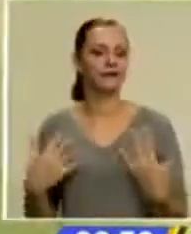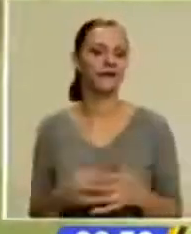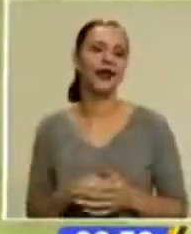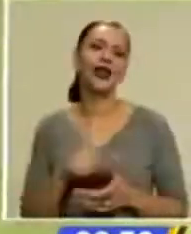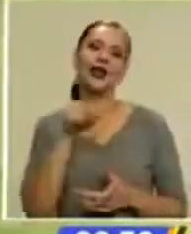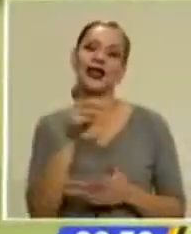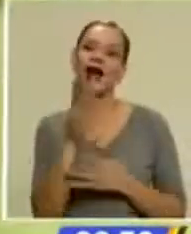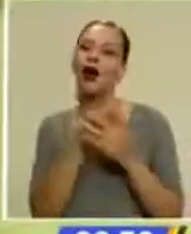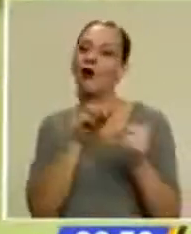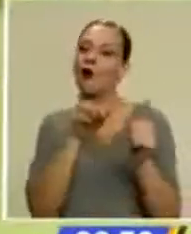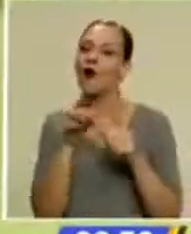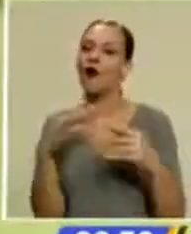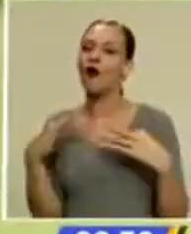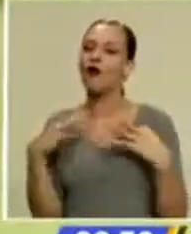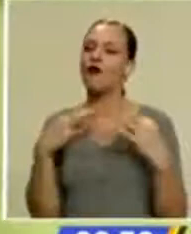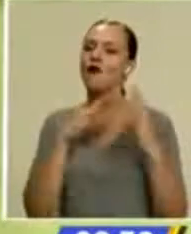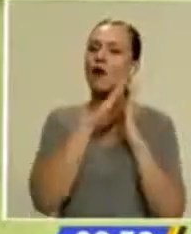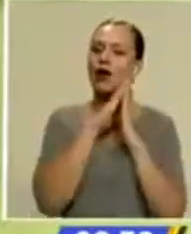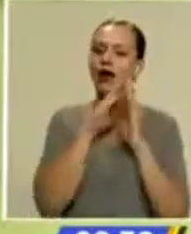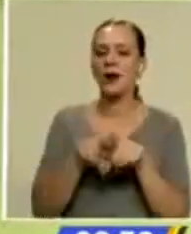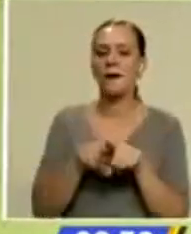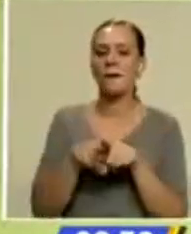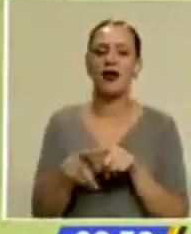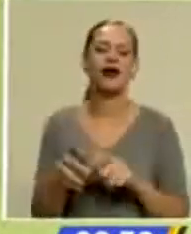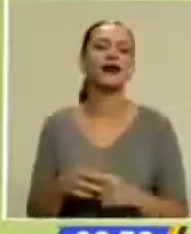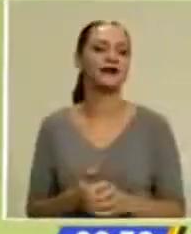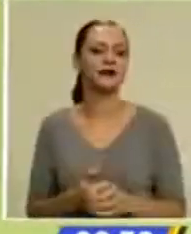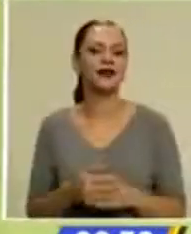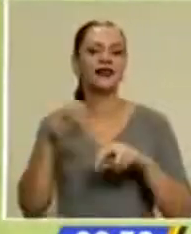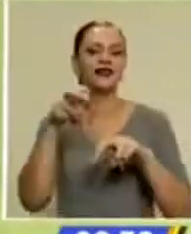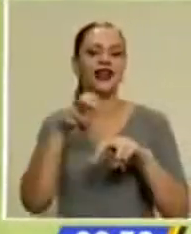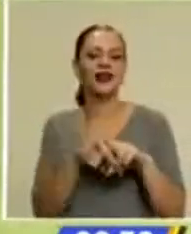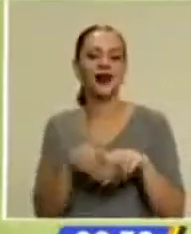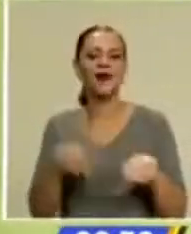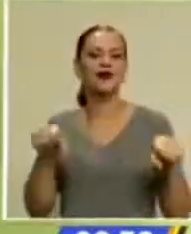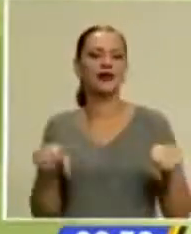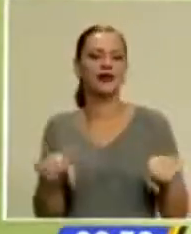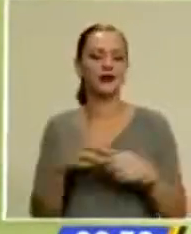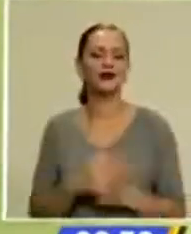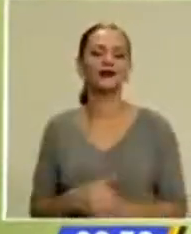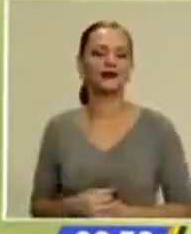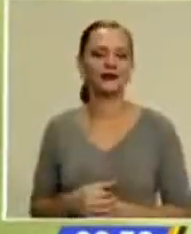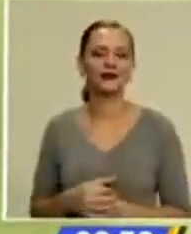andar algunos en pijama y en medias, sentados en el sillón.